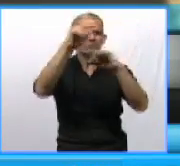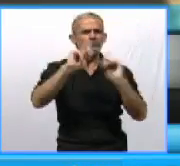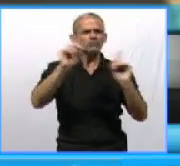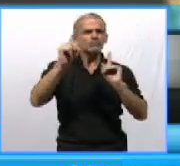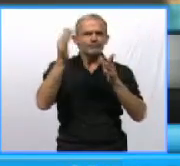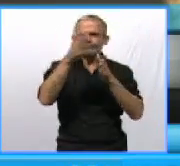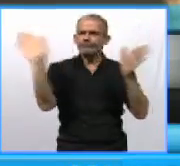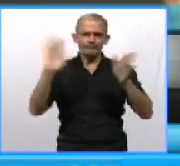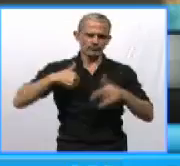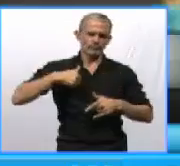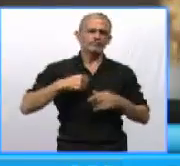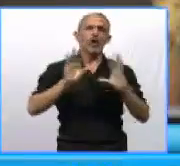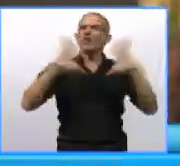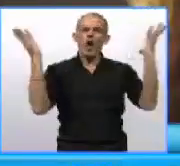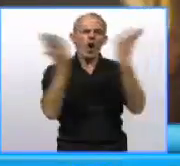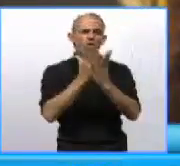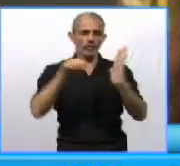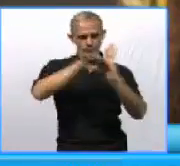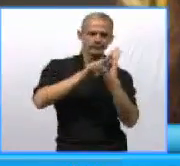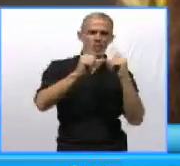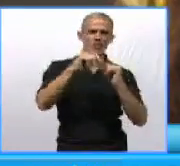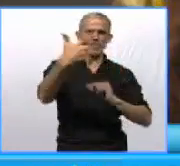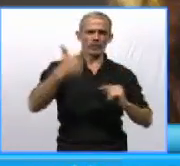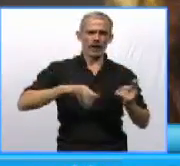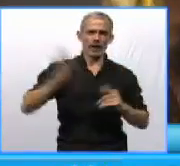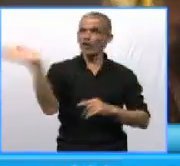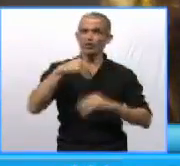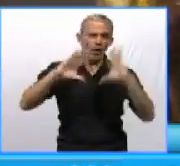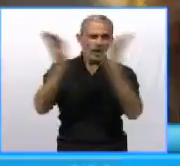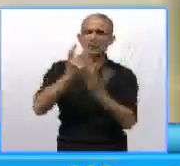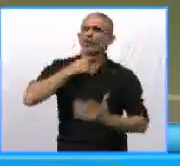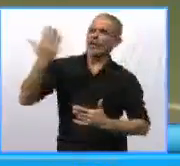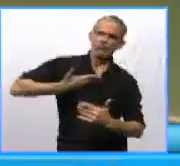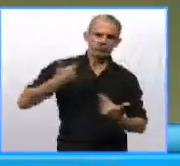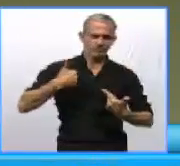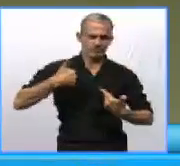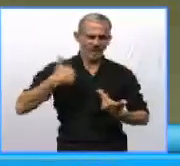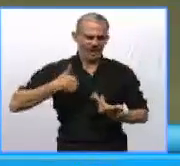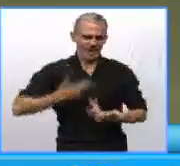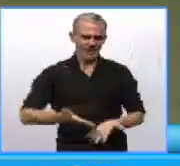Somos las números 3 del mundo y creo que hay muchos equipos que nos quieren ganar a nosotras, incluyéndolas a ellas.